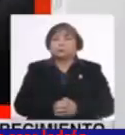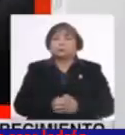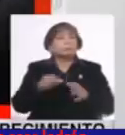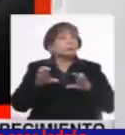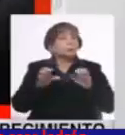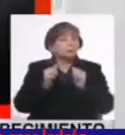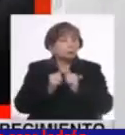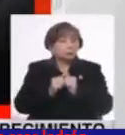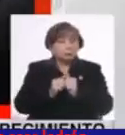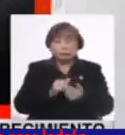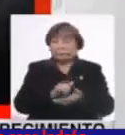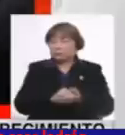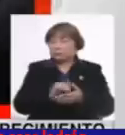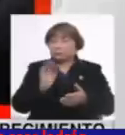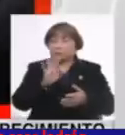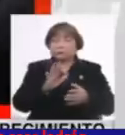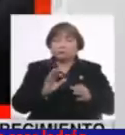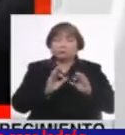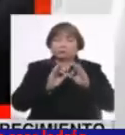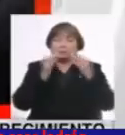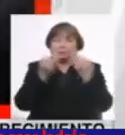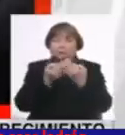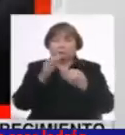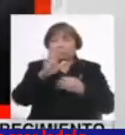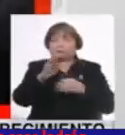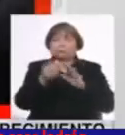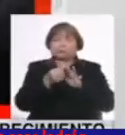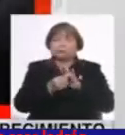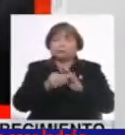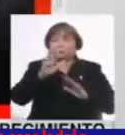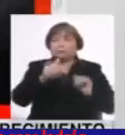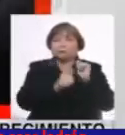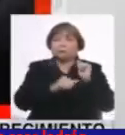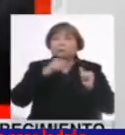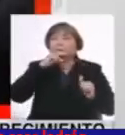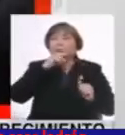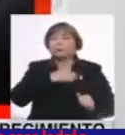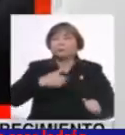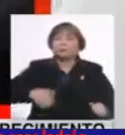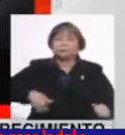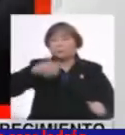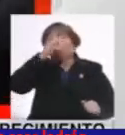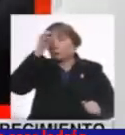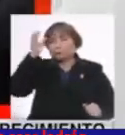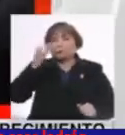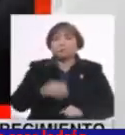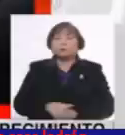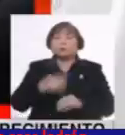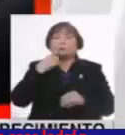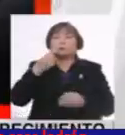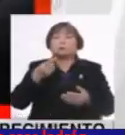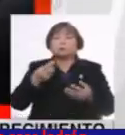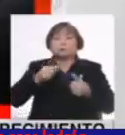el hecho de que su familiar o el esposo de su hermana, el presidente Pedro Castillo, se